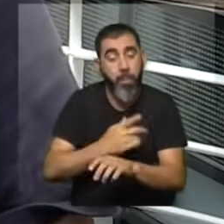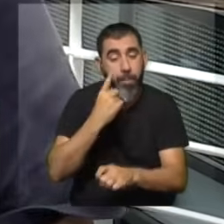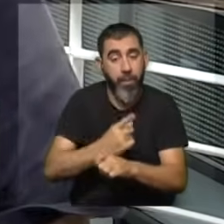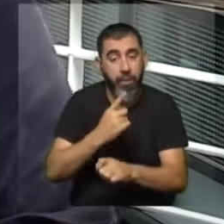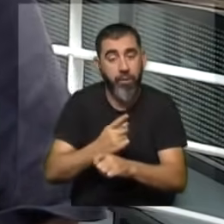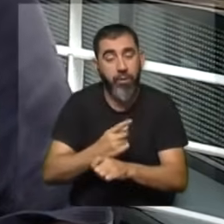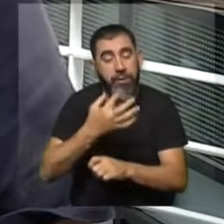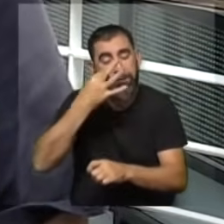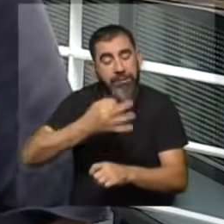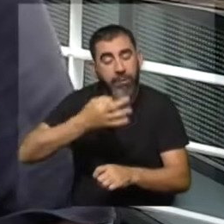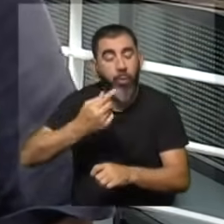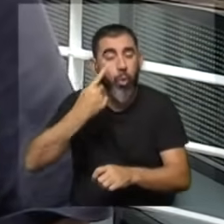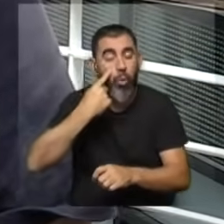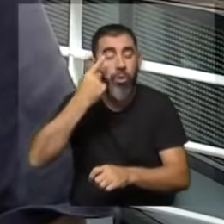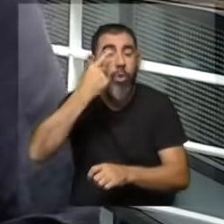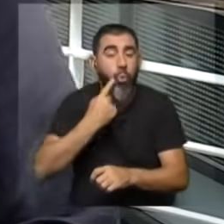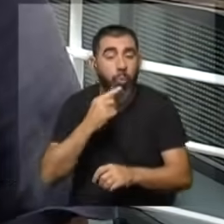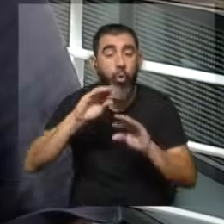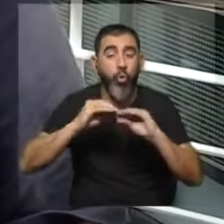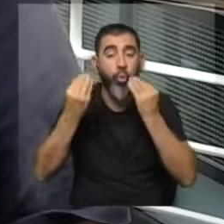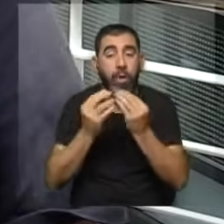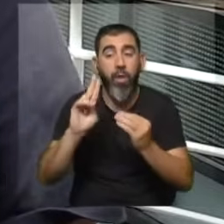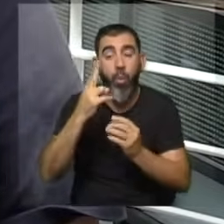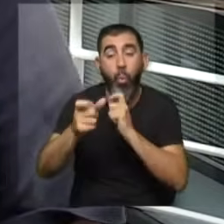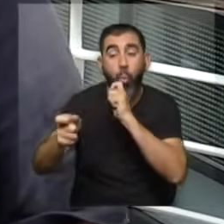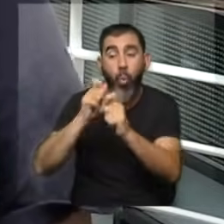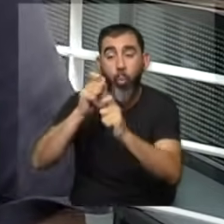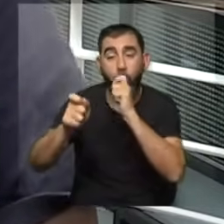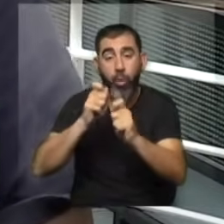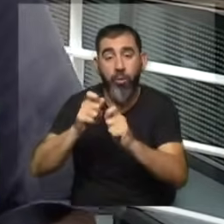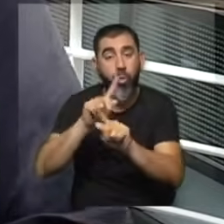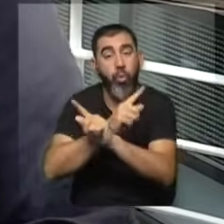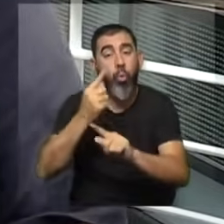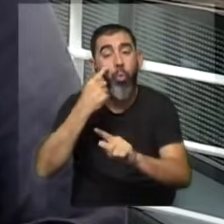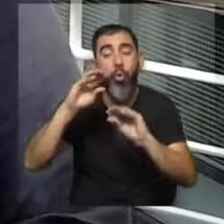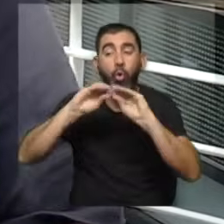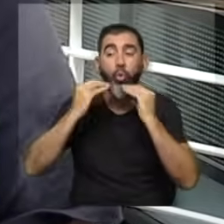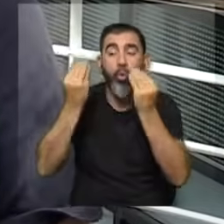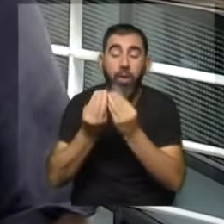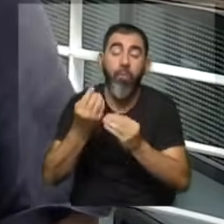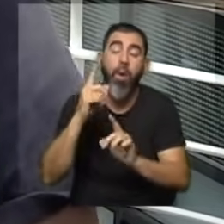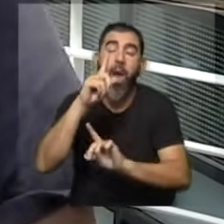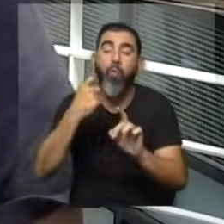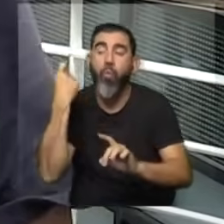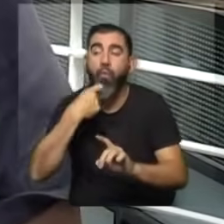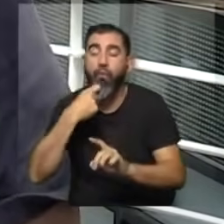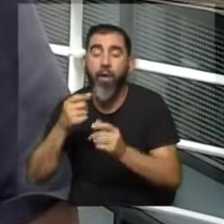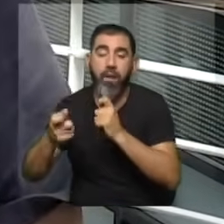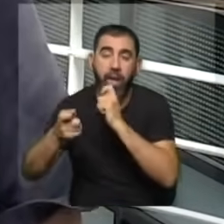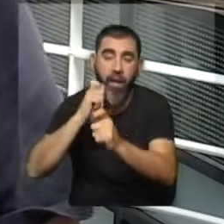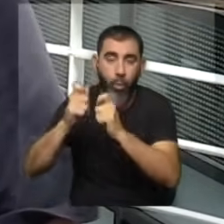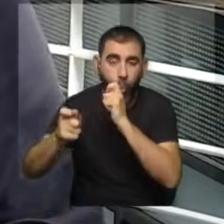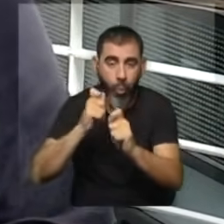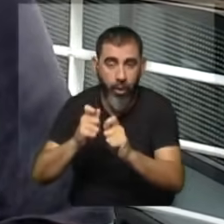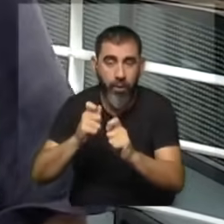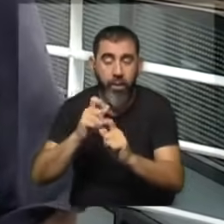seguramente las cifras que se conozcan sean de la cantidad de uruguayos que se entrevistó ese no es el número total porque hay que calcular luego la omisión es decir los